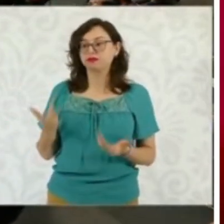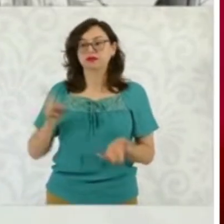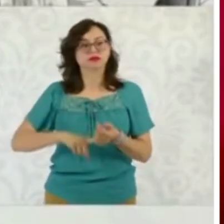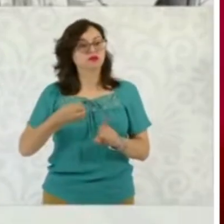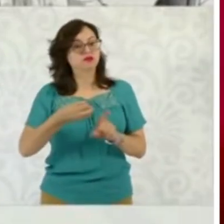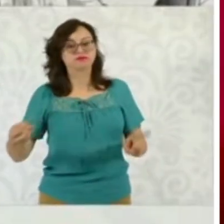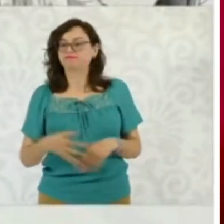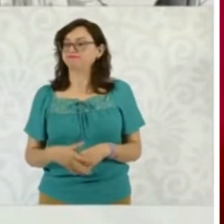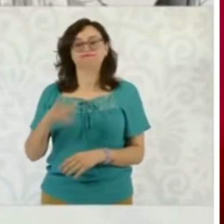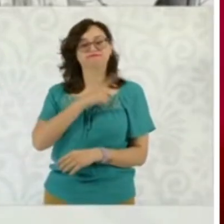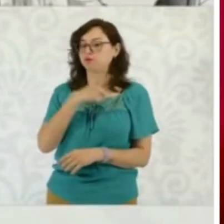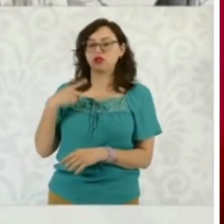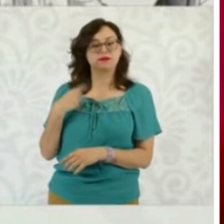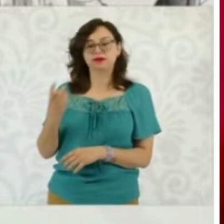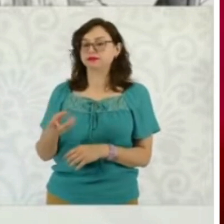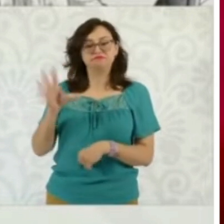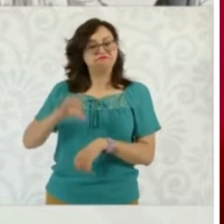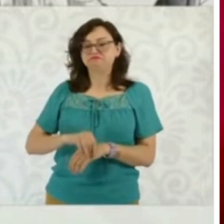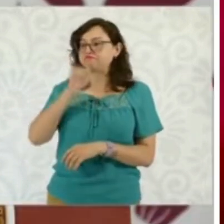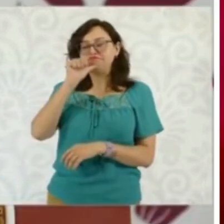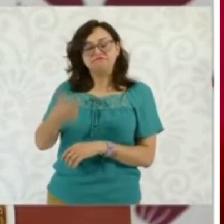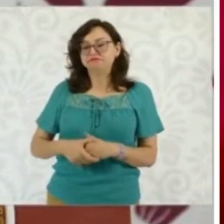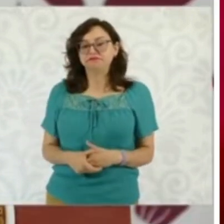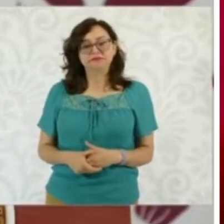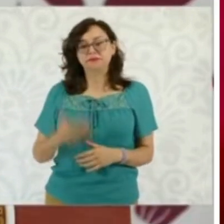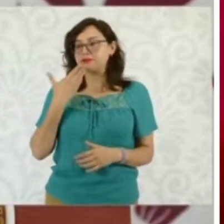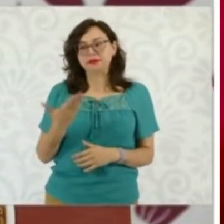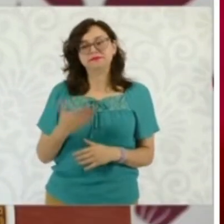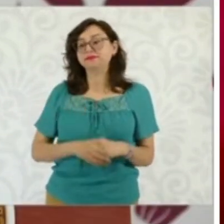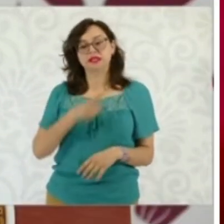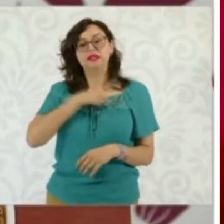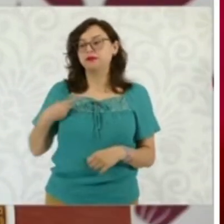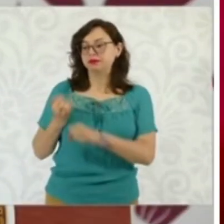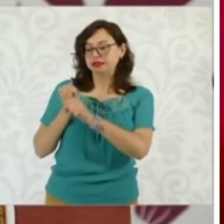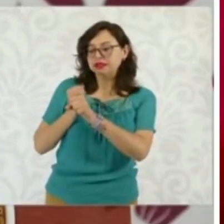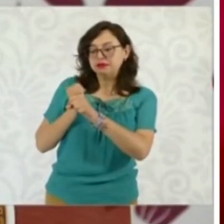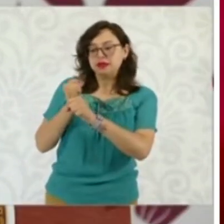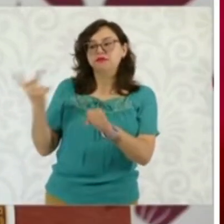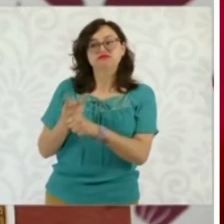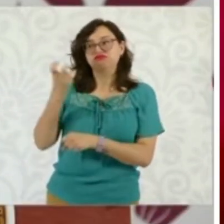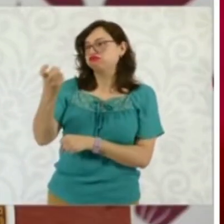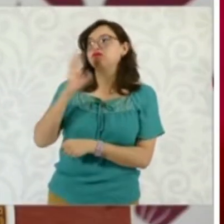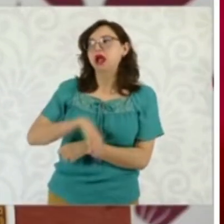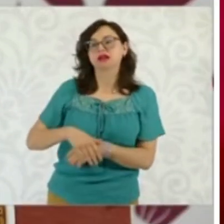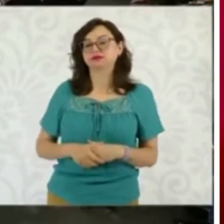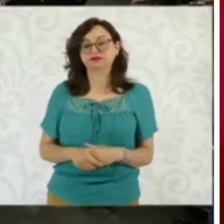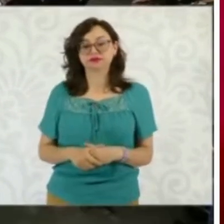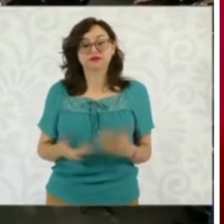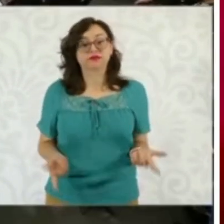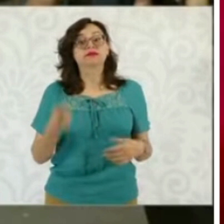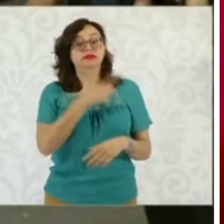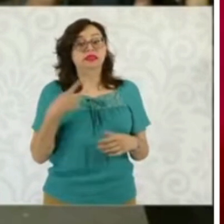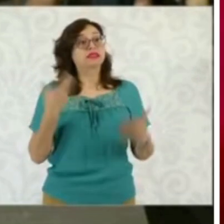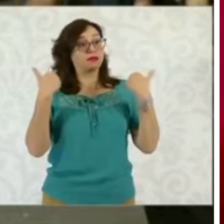No debería de ocurrir eso, imagínense. No está bien. Que se haga una investigación. No es correcto. ¿Debería haber